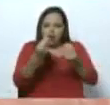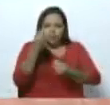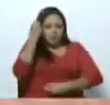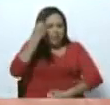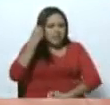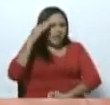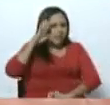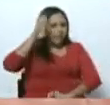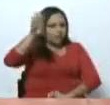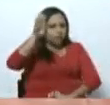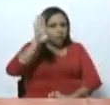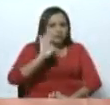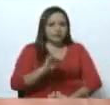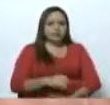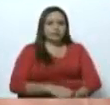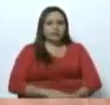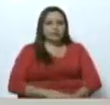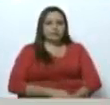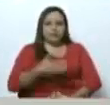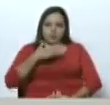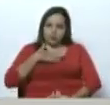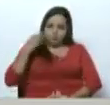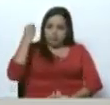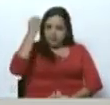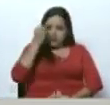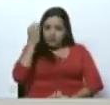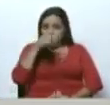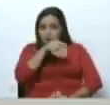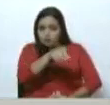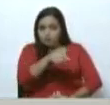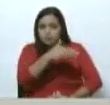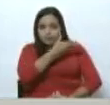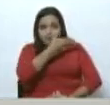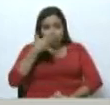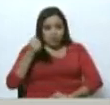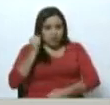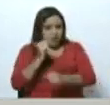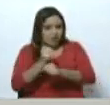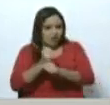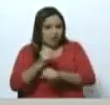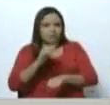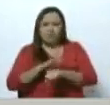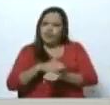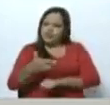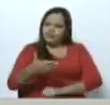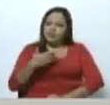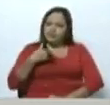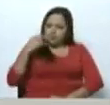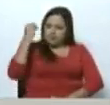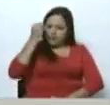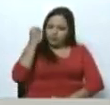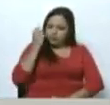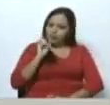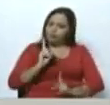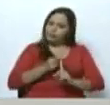Y yo creo que esto va a funcionar, compañera, por una razón